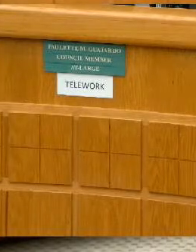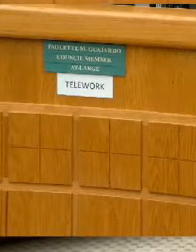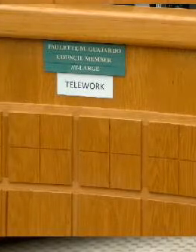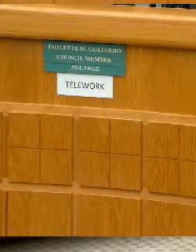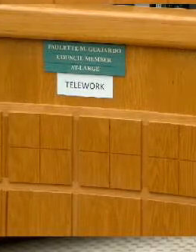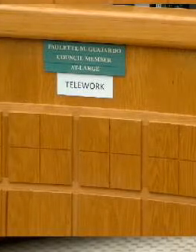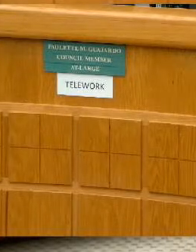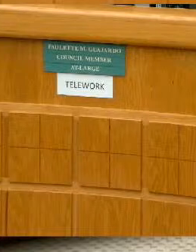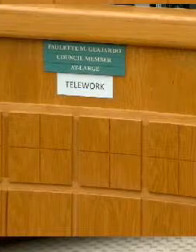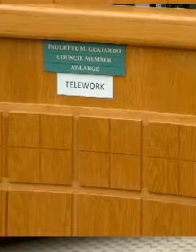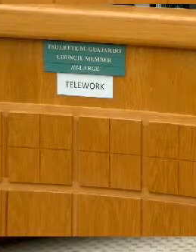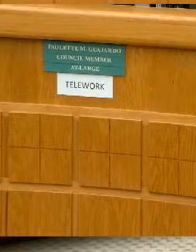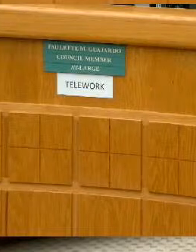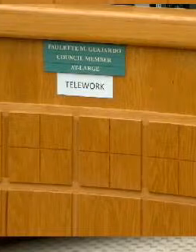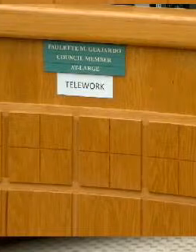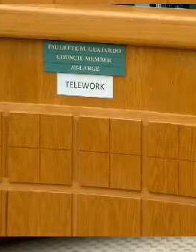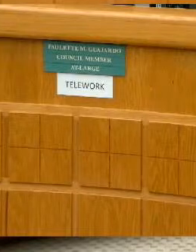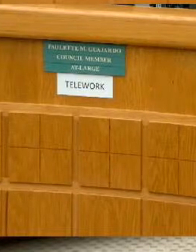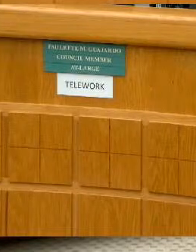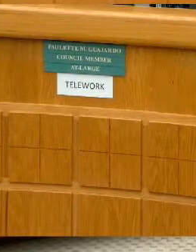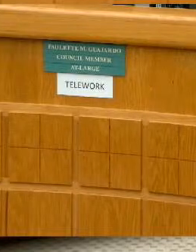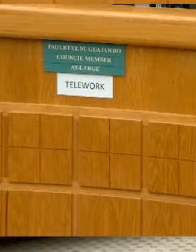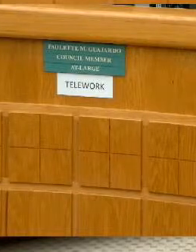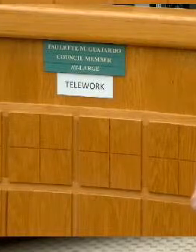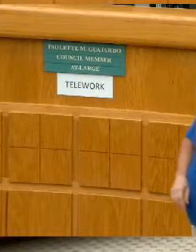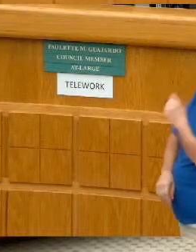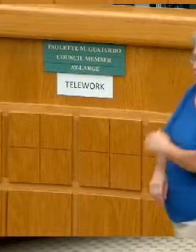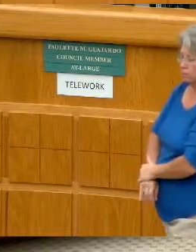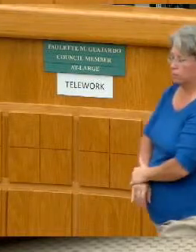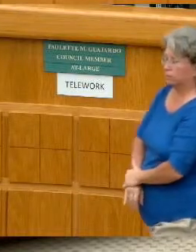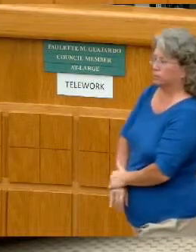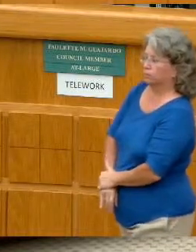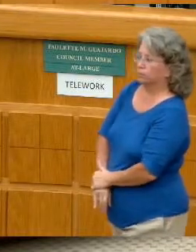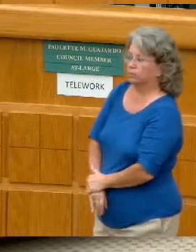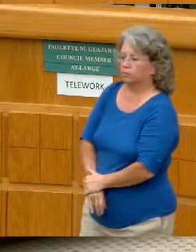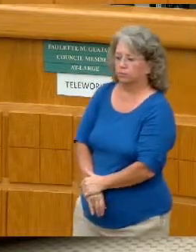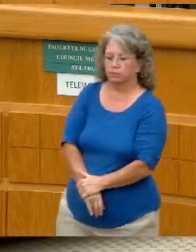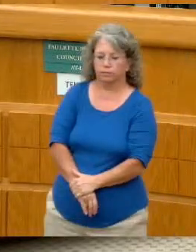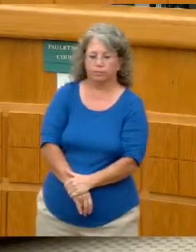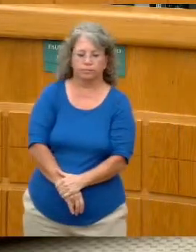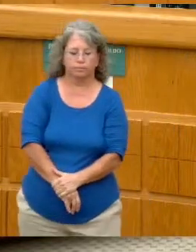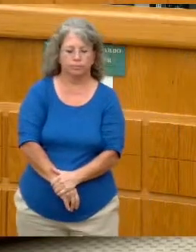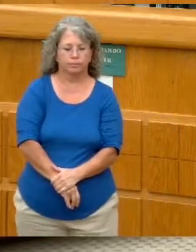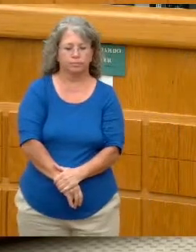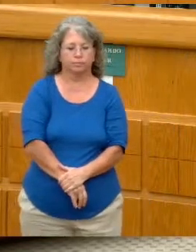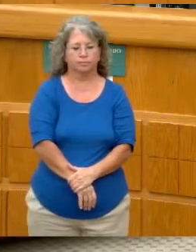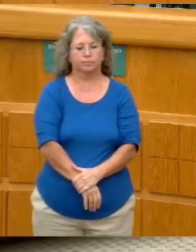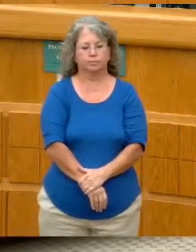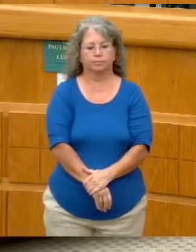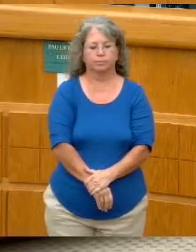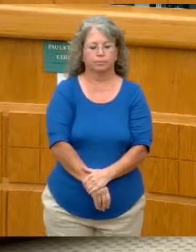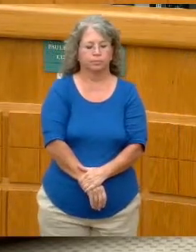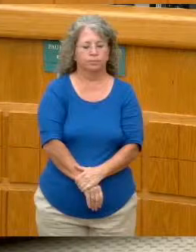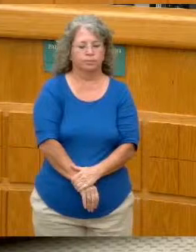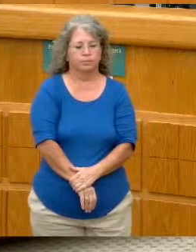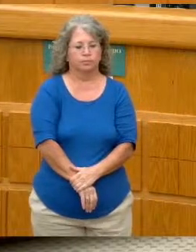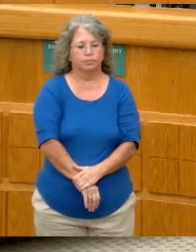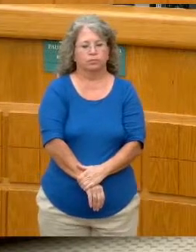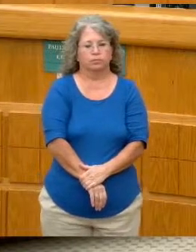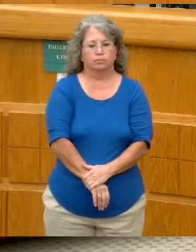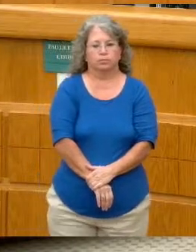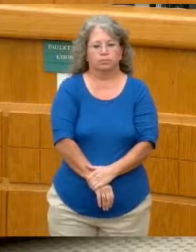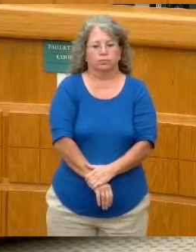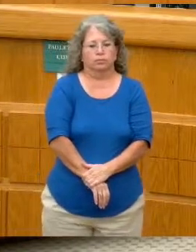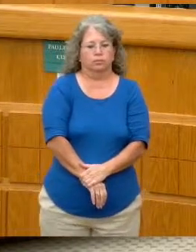361-826-7200 para que le hagan una prueba. Nuestro volumen de llamadas ha disminuido considerablemente. En los últimos 3 días no hemos contado con ninguna persona